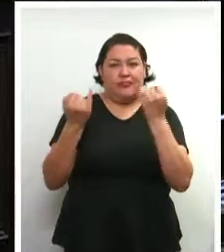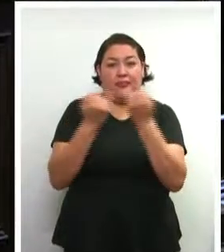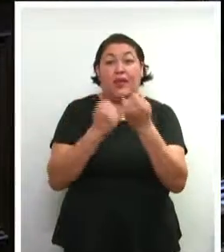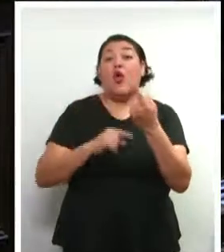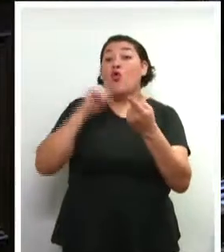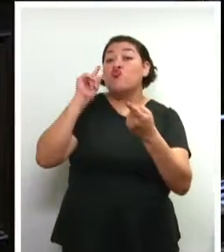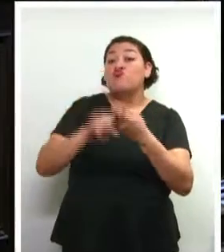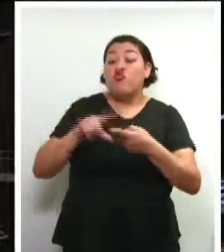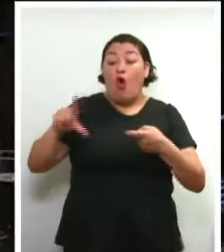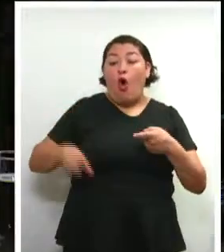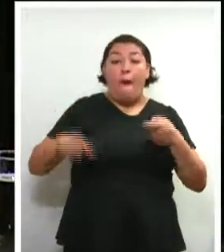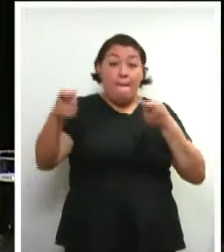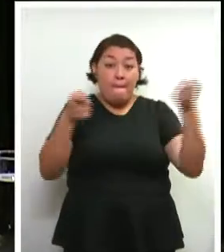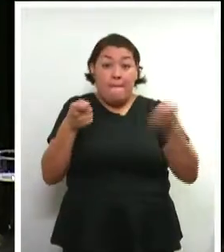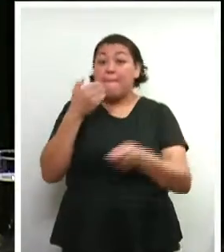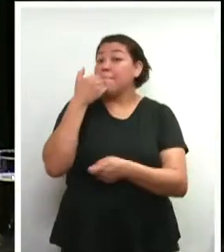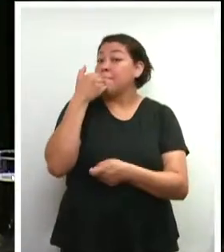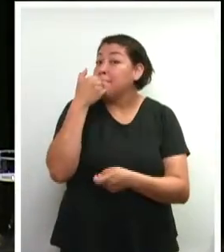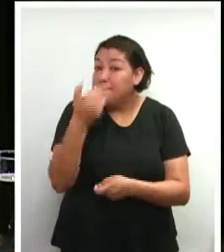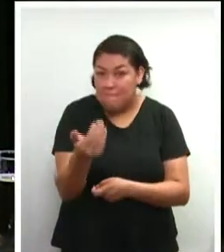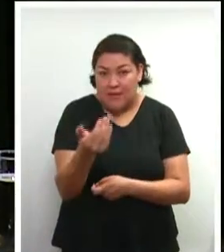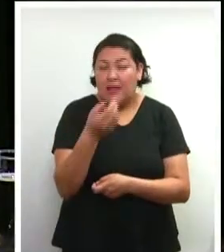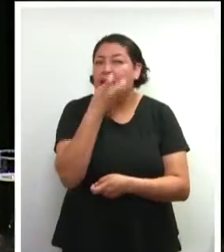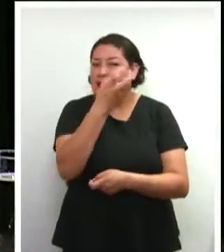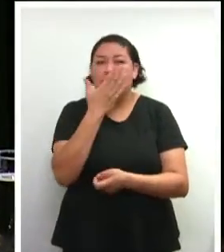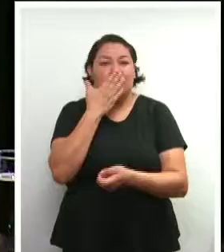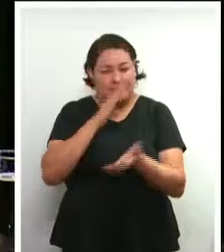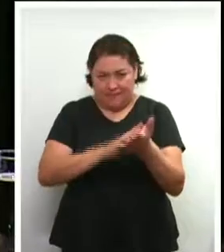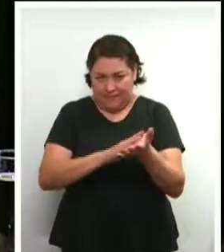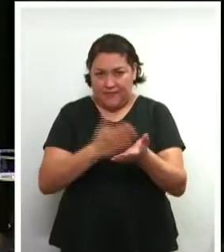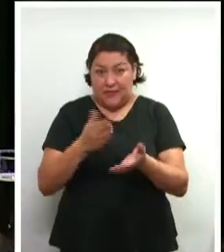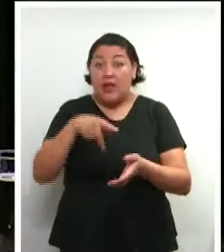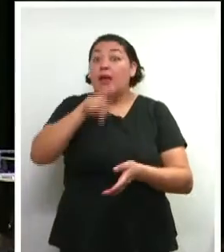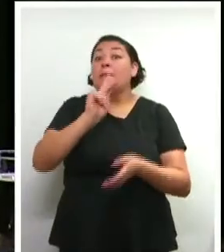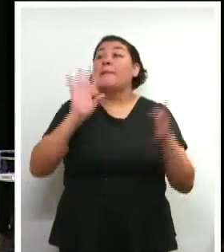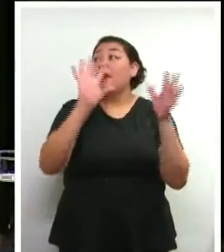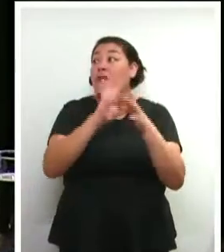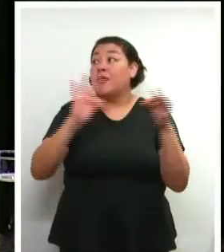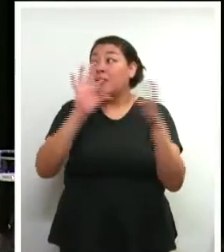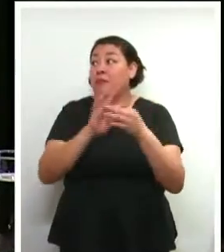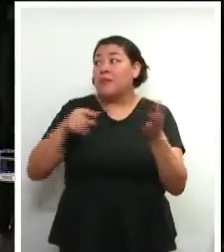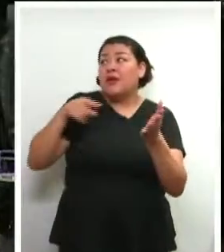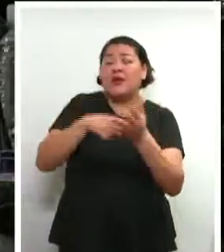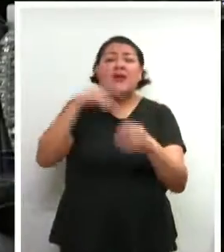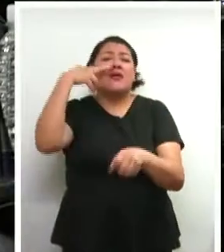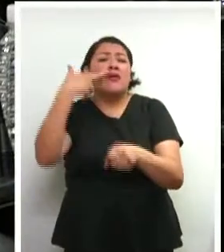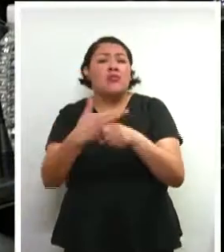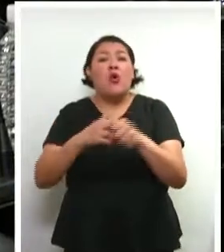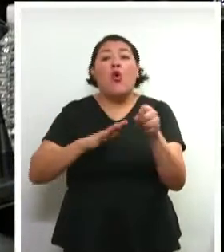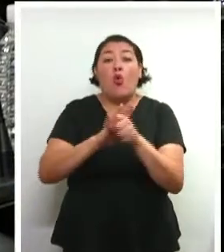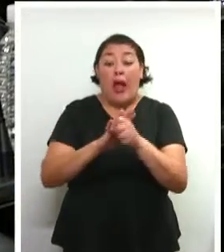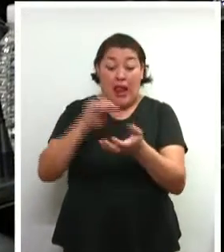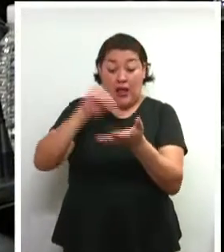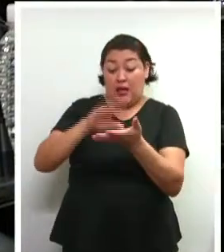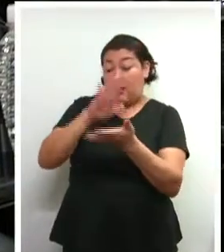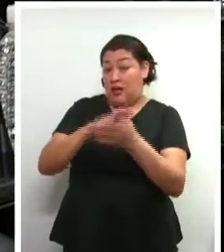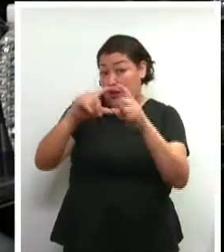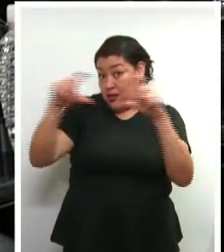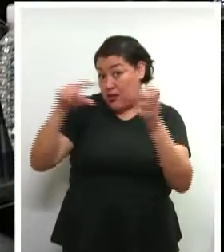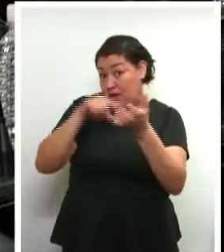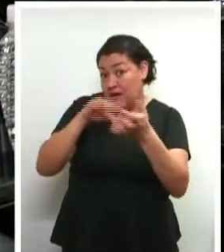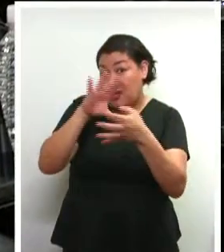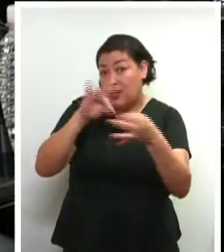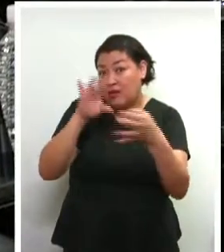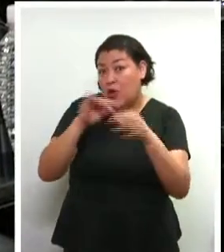buen gobierno, correspondería a la garantía. Sin embargo, dice que este se lograría, cito literalmente,